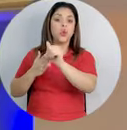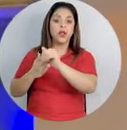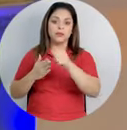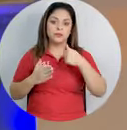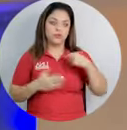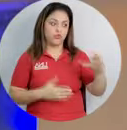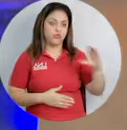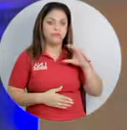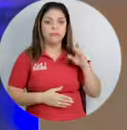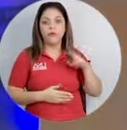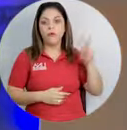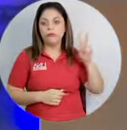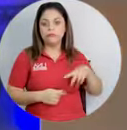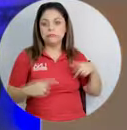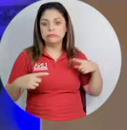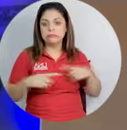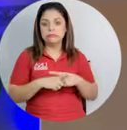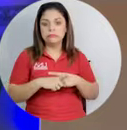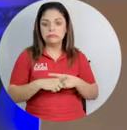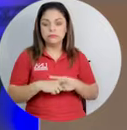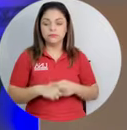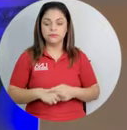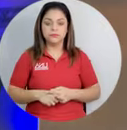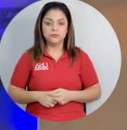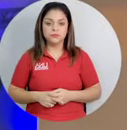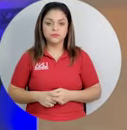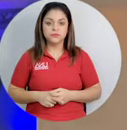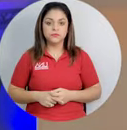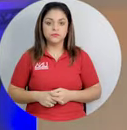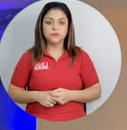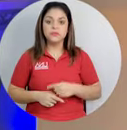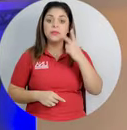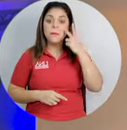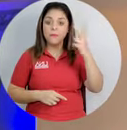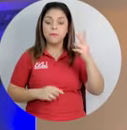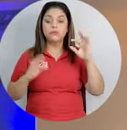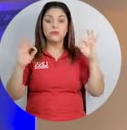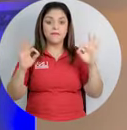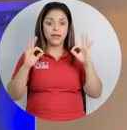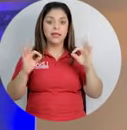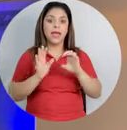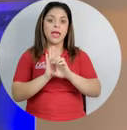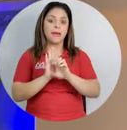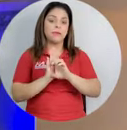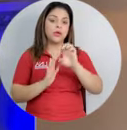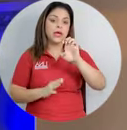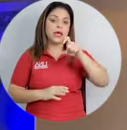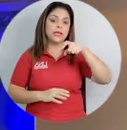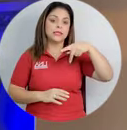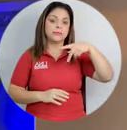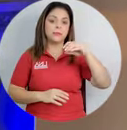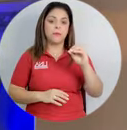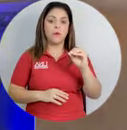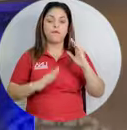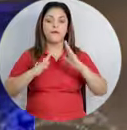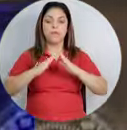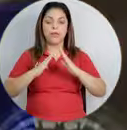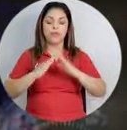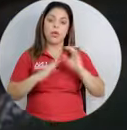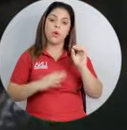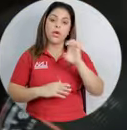ese crédito en dólares si no se generan dólares. Sí. Vemos en ferias como Expo